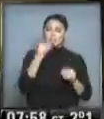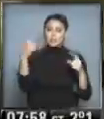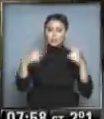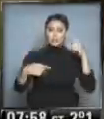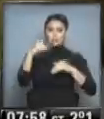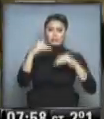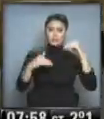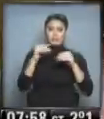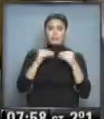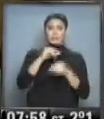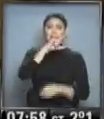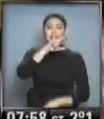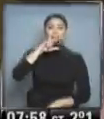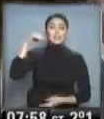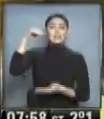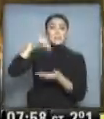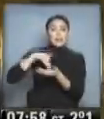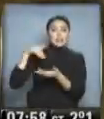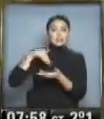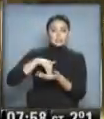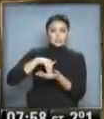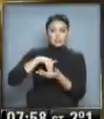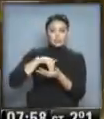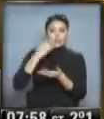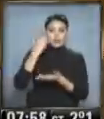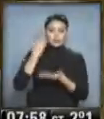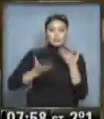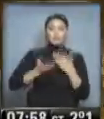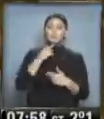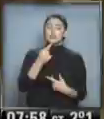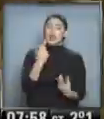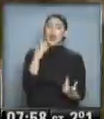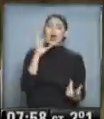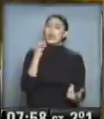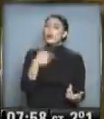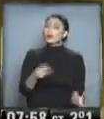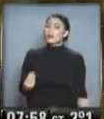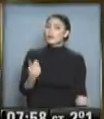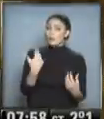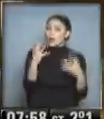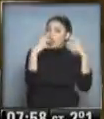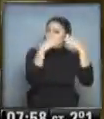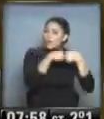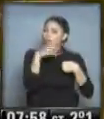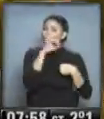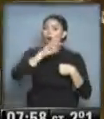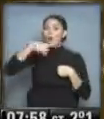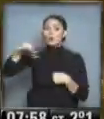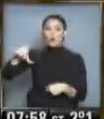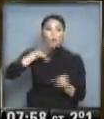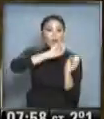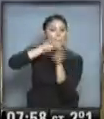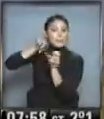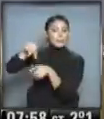tremenda como de 3 millones de toneladas algo pasó con ese trigo o se está escondiendo o se derivó hacia algún lugar donde